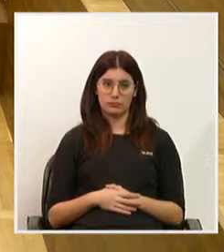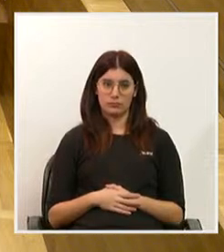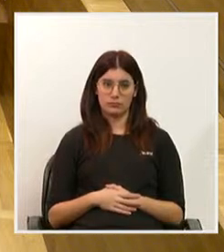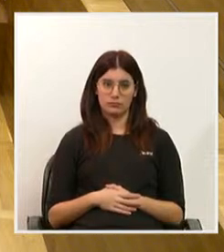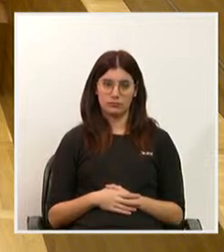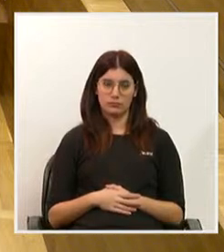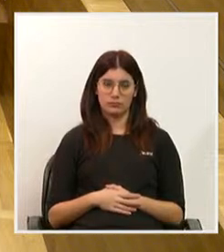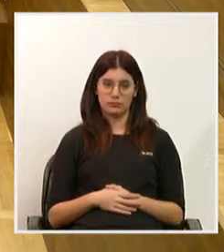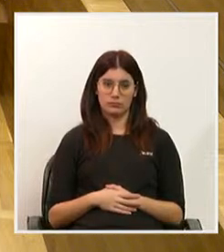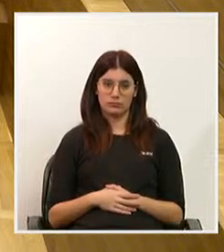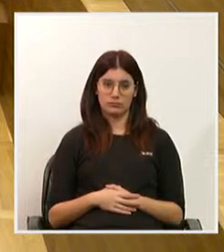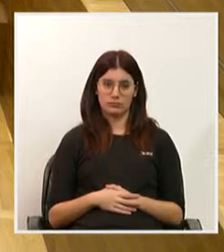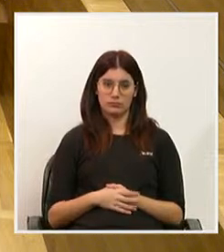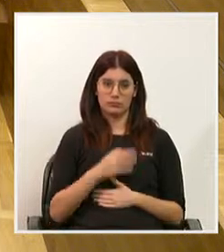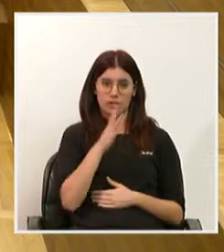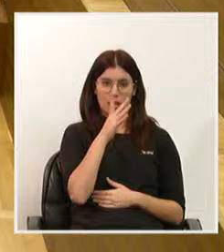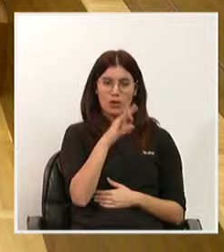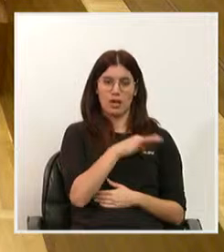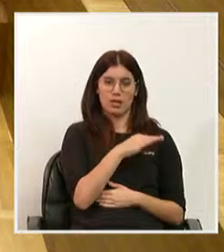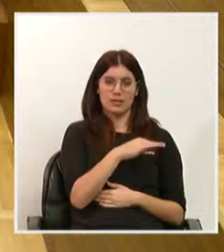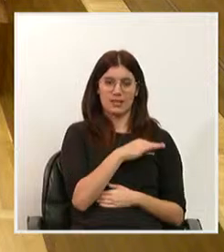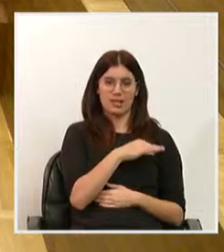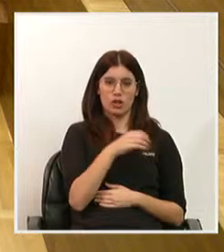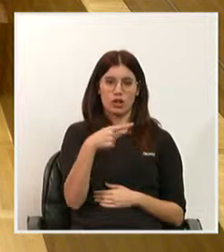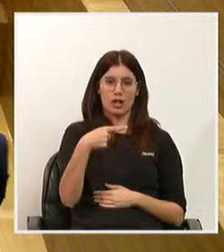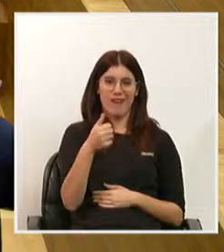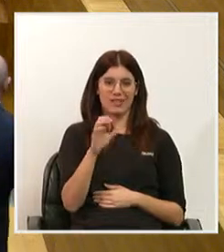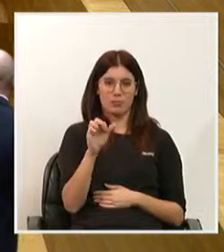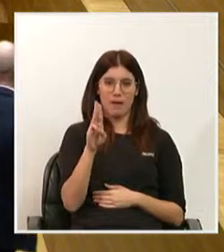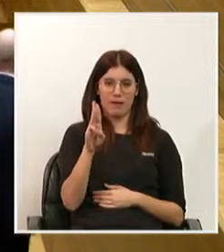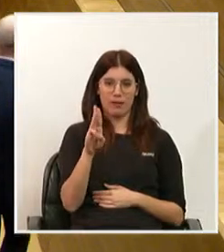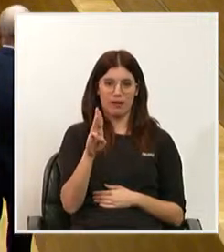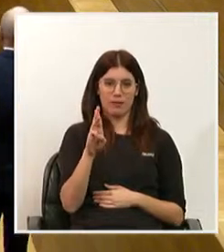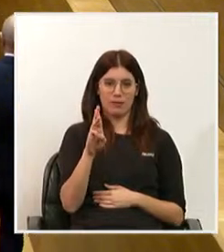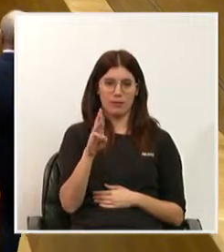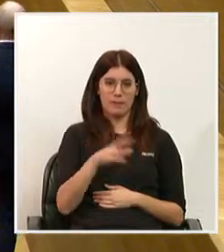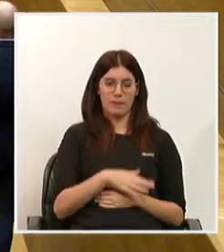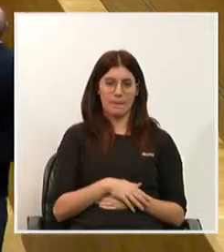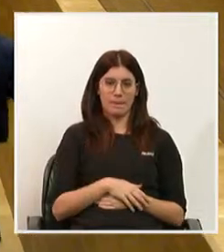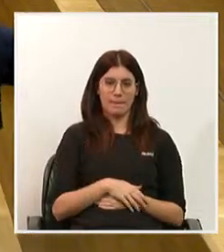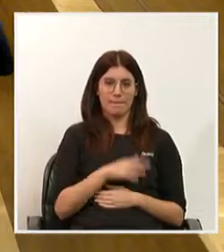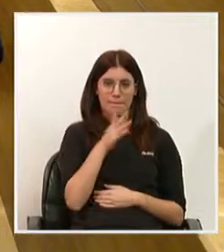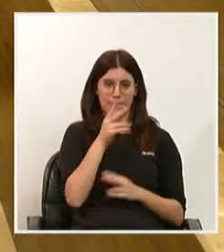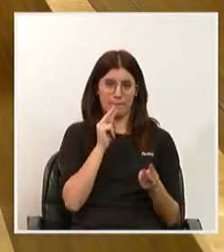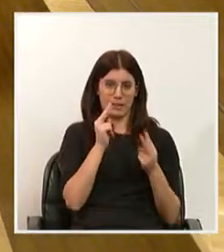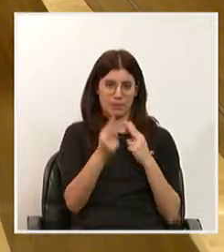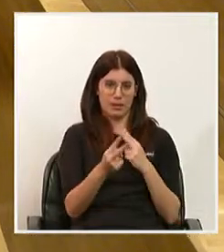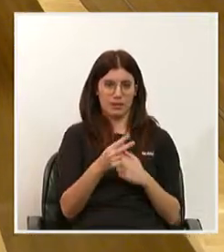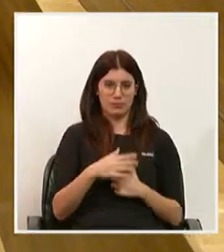Gracias diputado señor Gaspar para